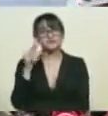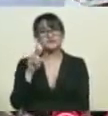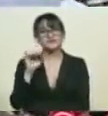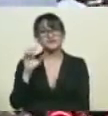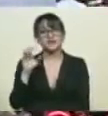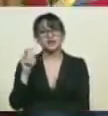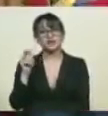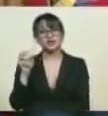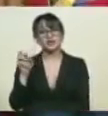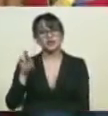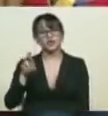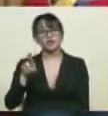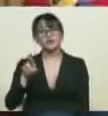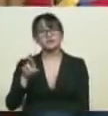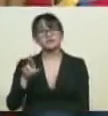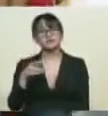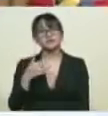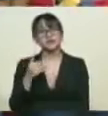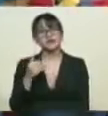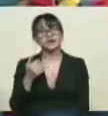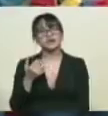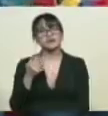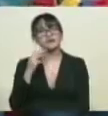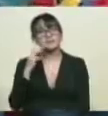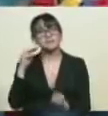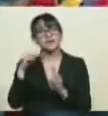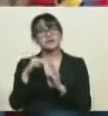Nosotros llegamos a ¿cuánto? 70 mil viviendas.